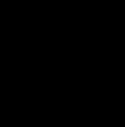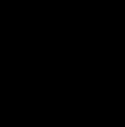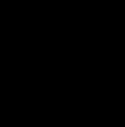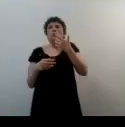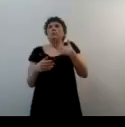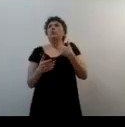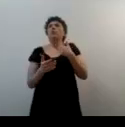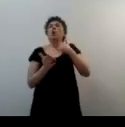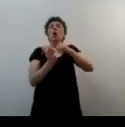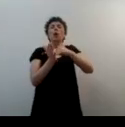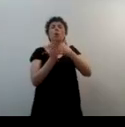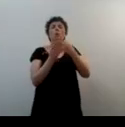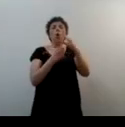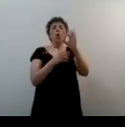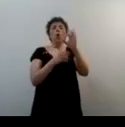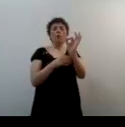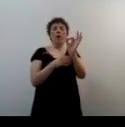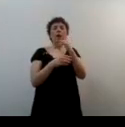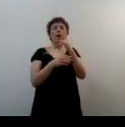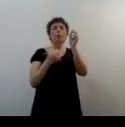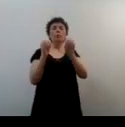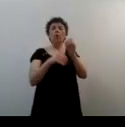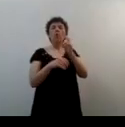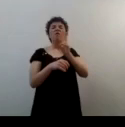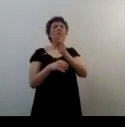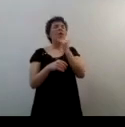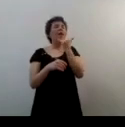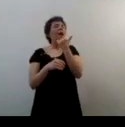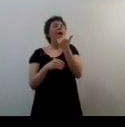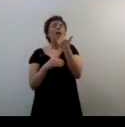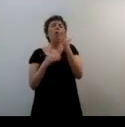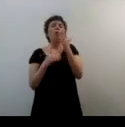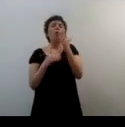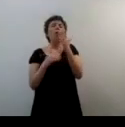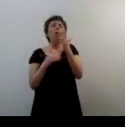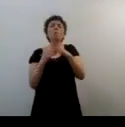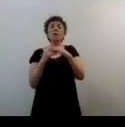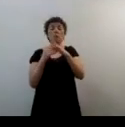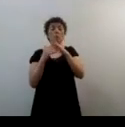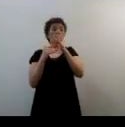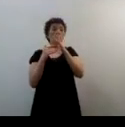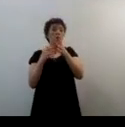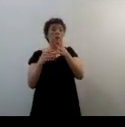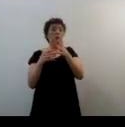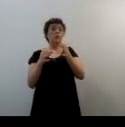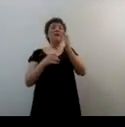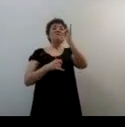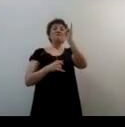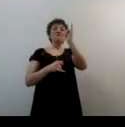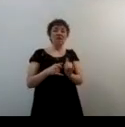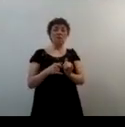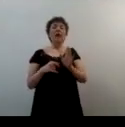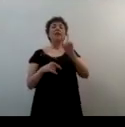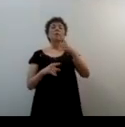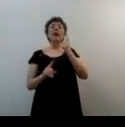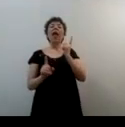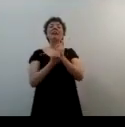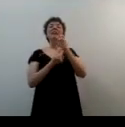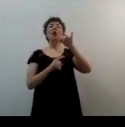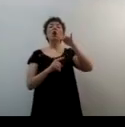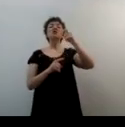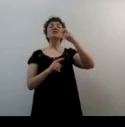plato esté acompañado con verduras, pero siempre un poquito. ¿Por qué? Porque si no, ni la fibra ni esos antioxidantes de los que hablaba